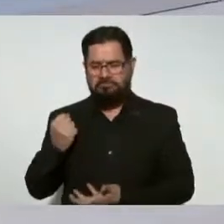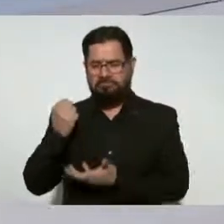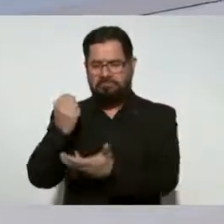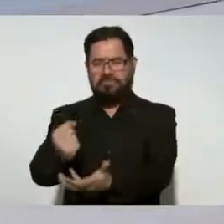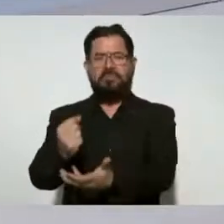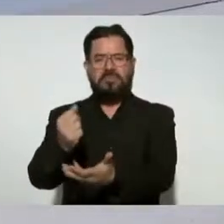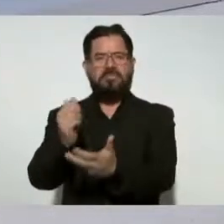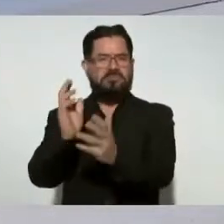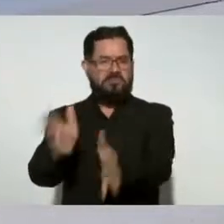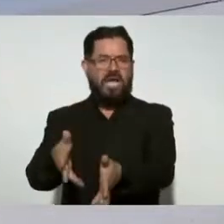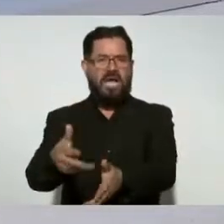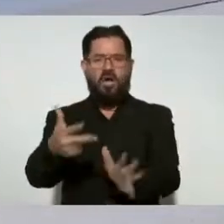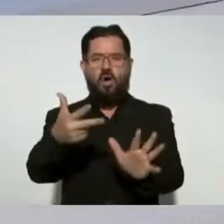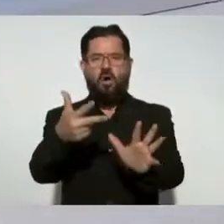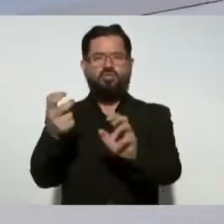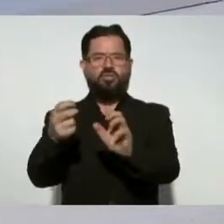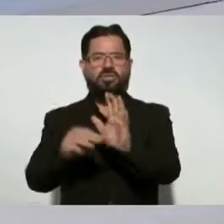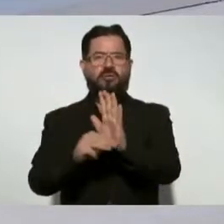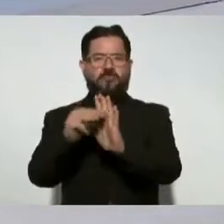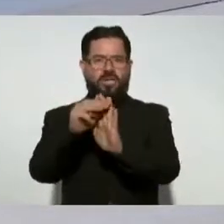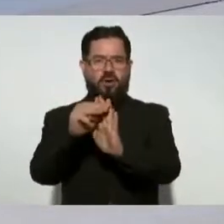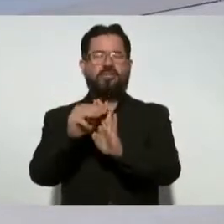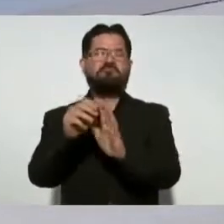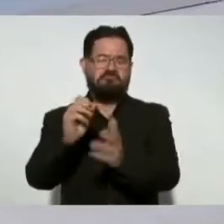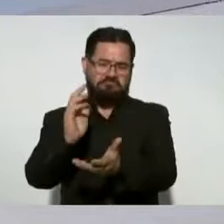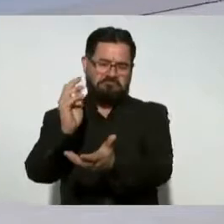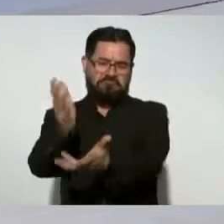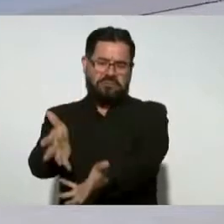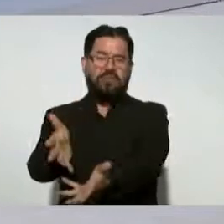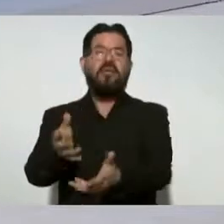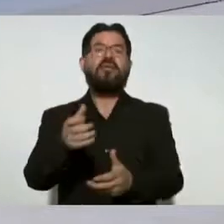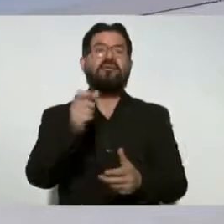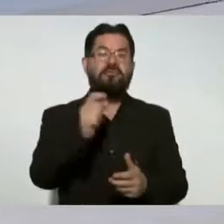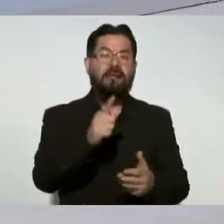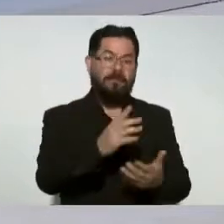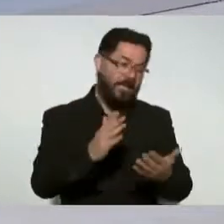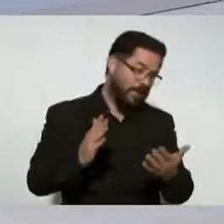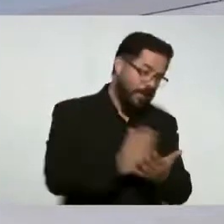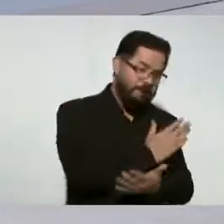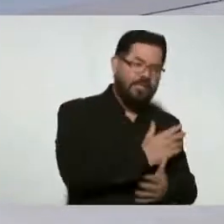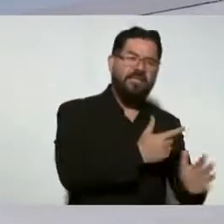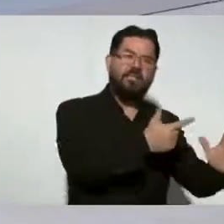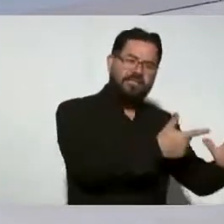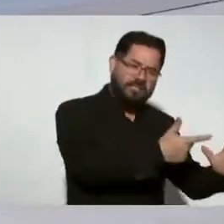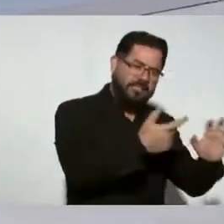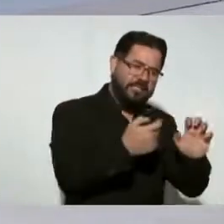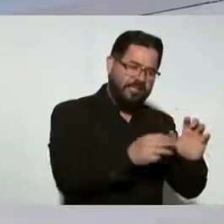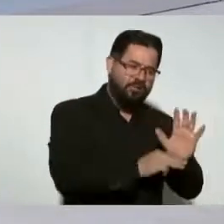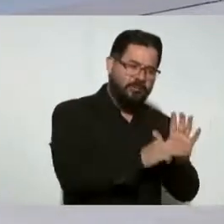de 800 millones y vamos también a destinar otros 800,